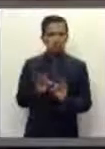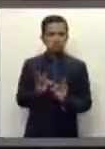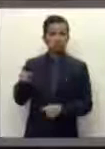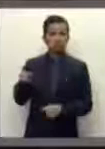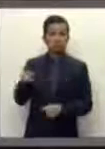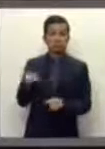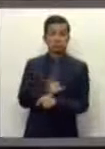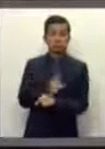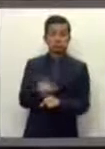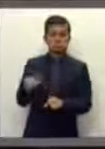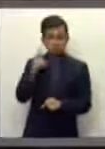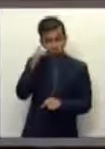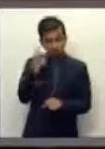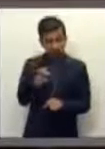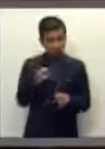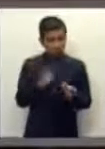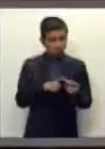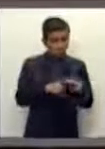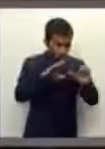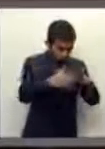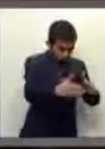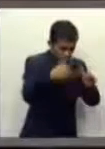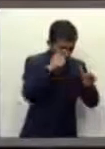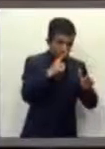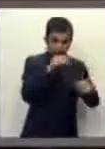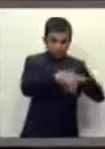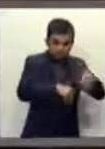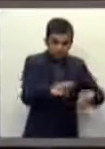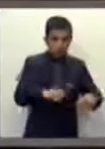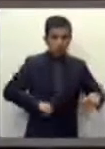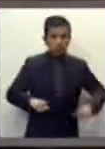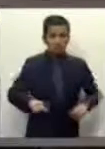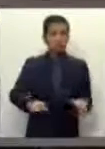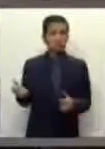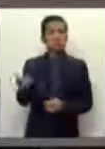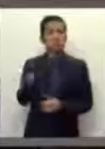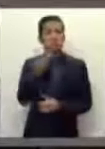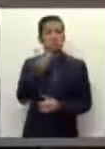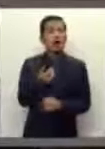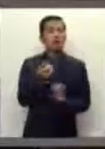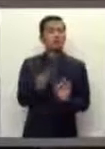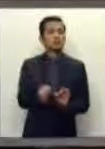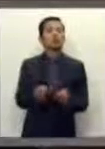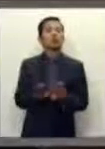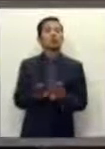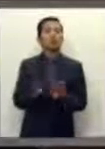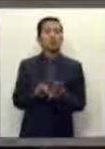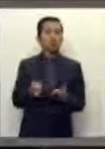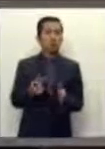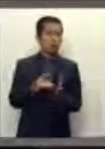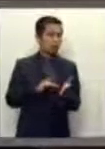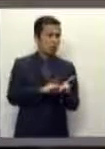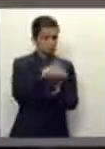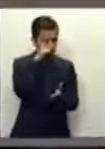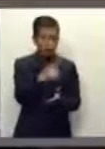la implementación, focalización y coordinación de acciones que no permiten verificar en qué proporción se garantizó